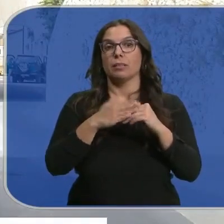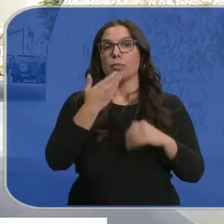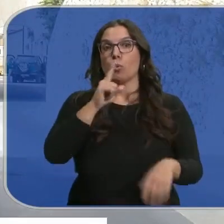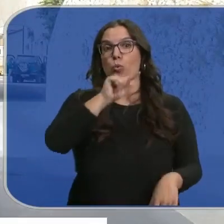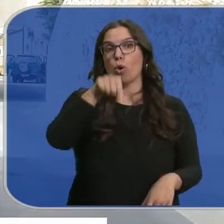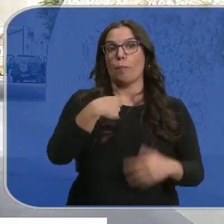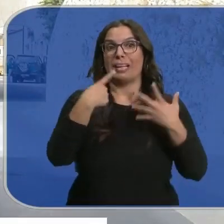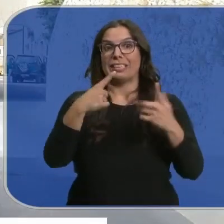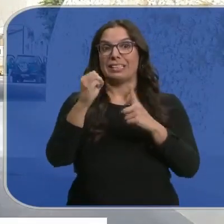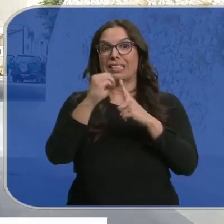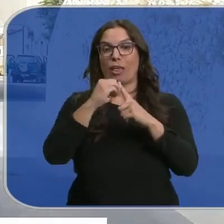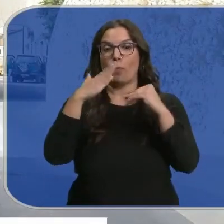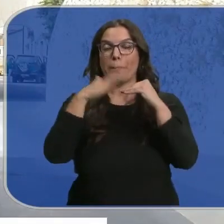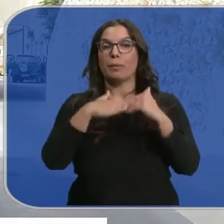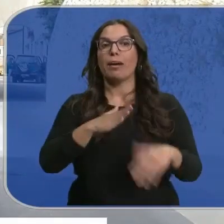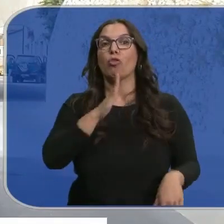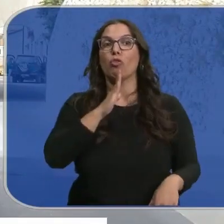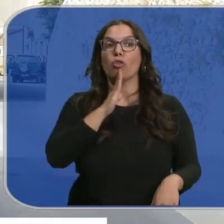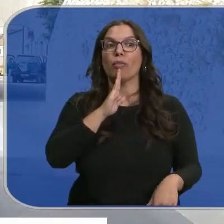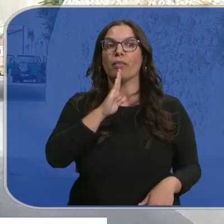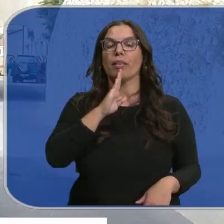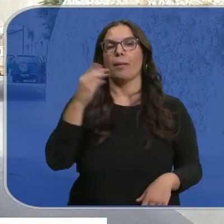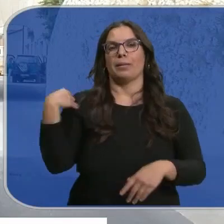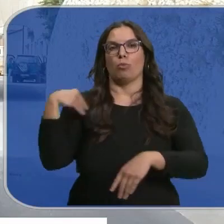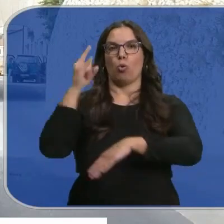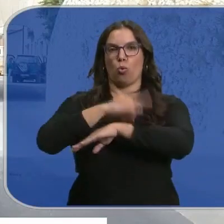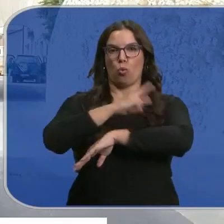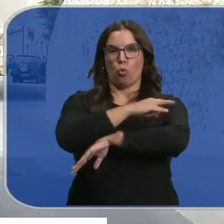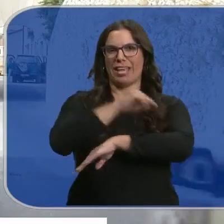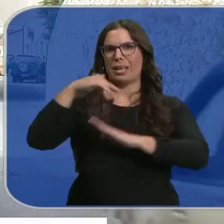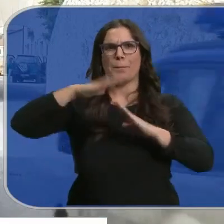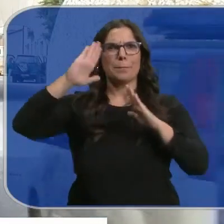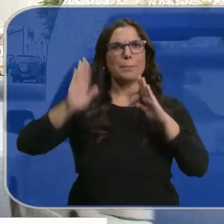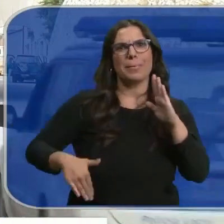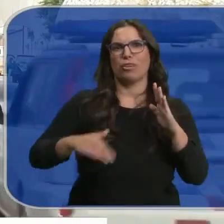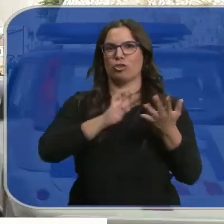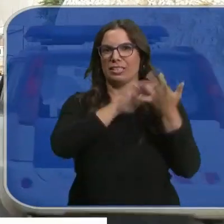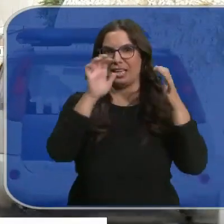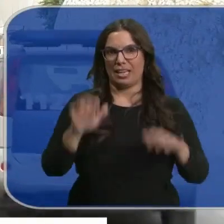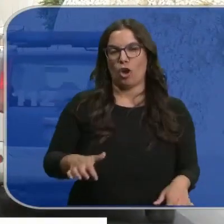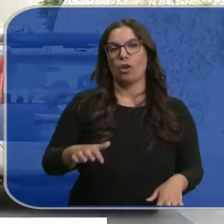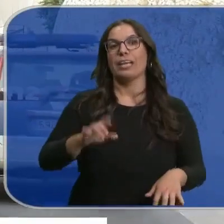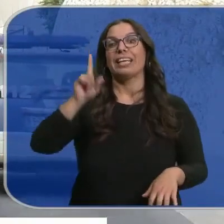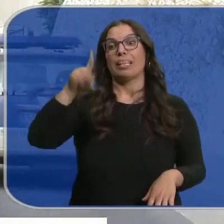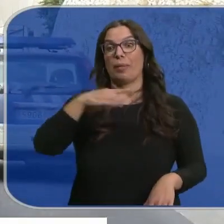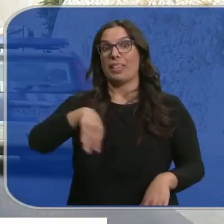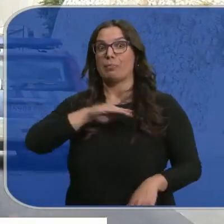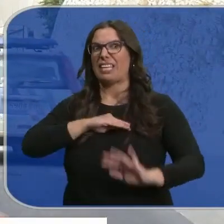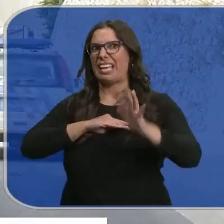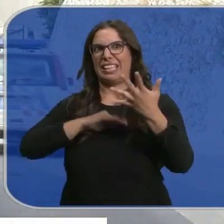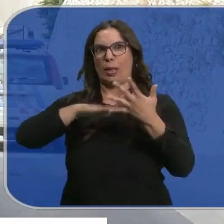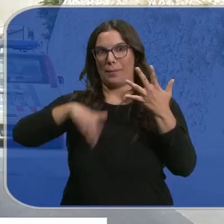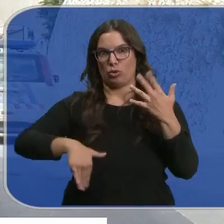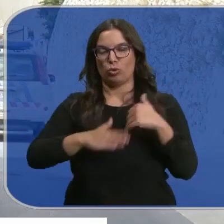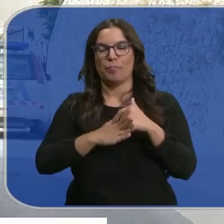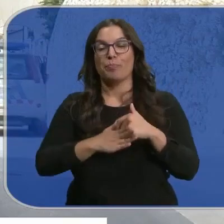1,6 grados de mínima que se han registrado aquí en Cuellar. Es la mínima más baja de toda Castilla y León y la quinta de España.